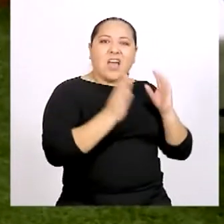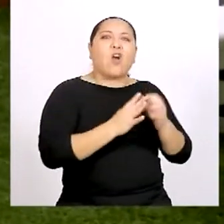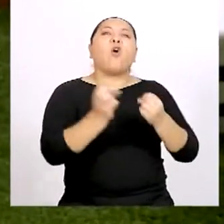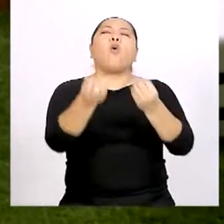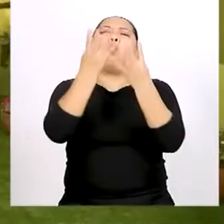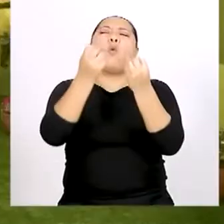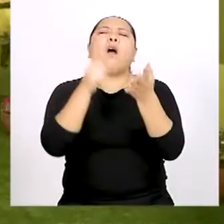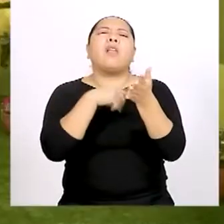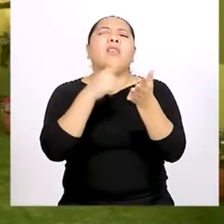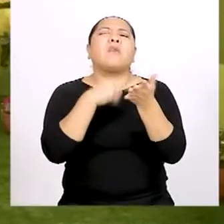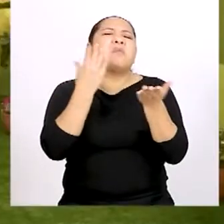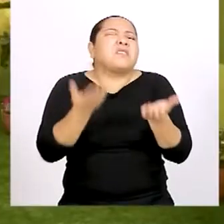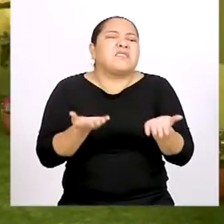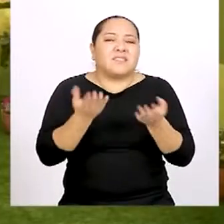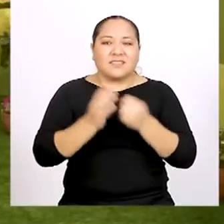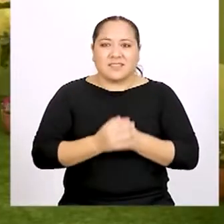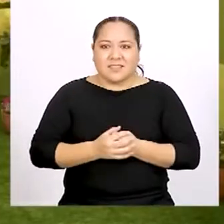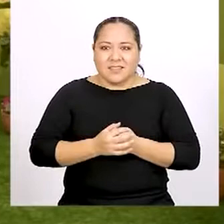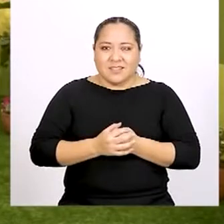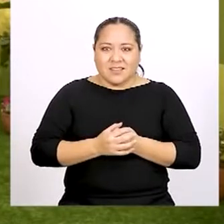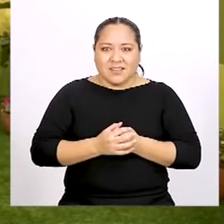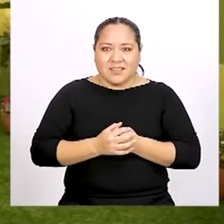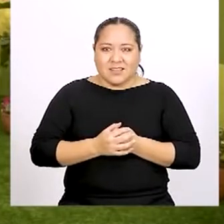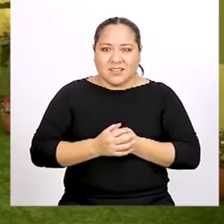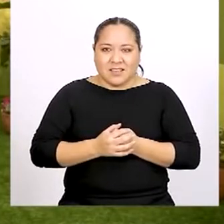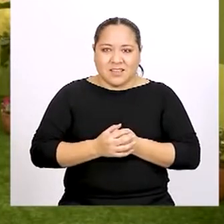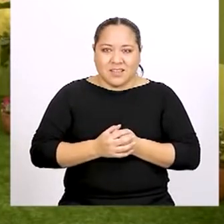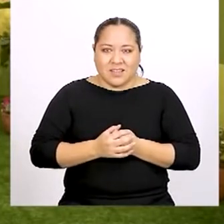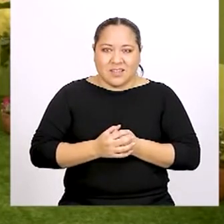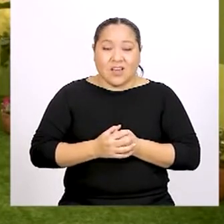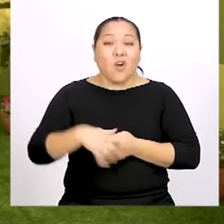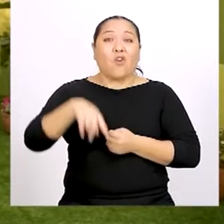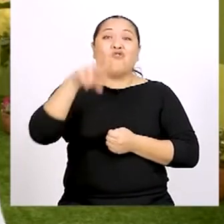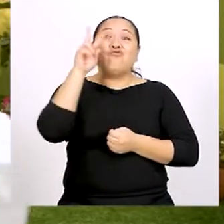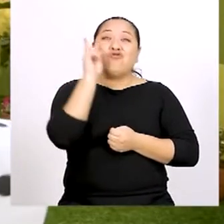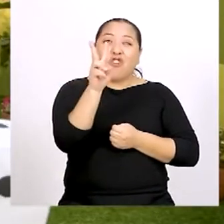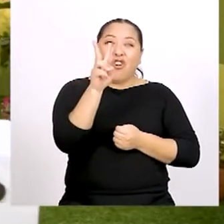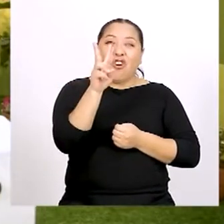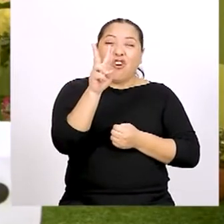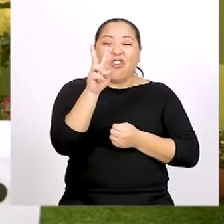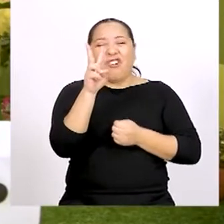¡Girar! Y vamos a ver cuántas veces lo vamos a hacer.